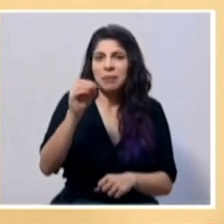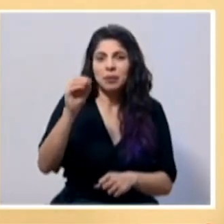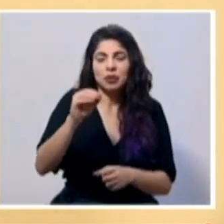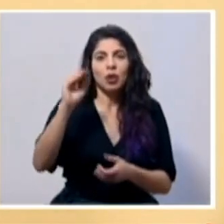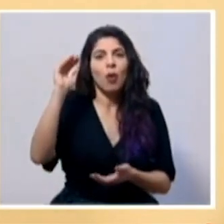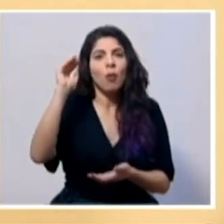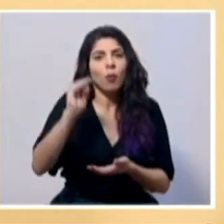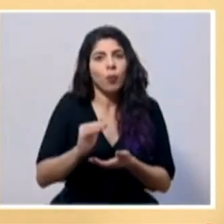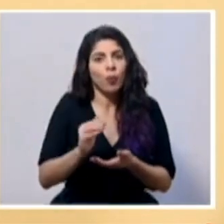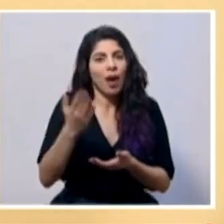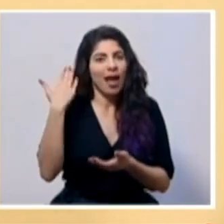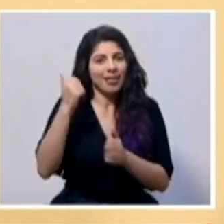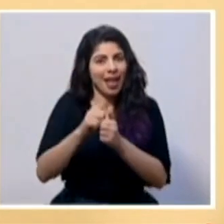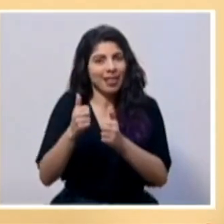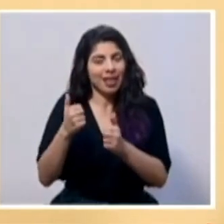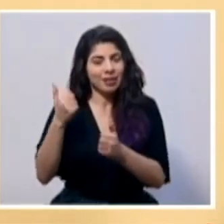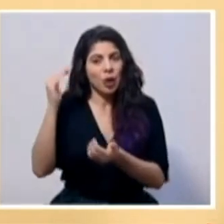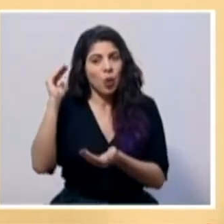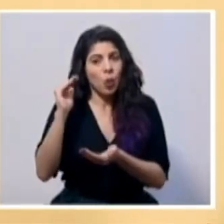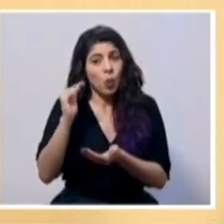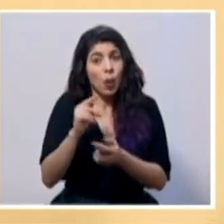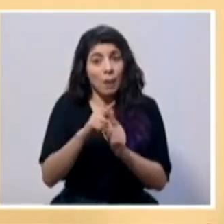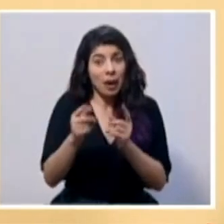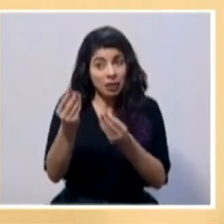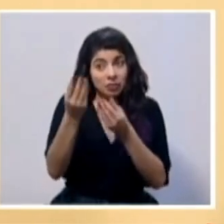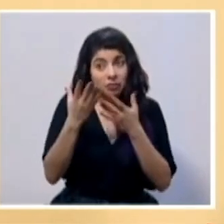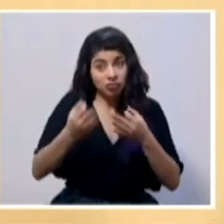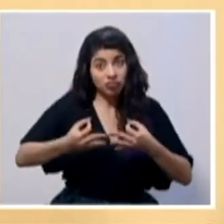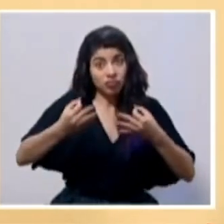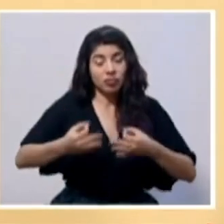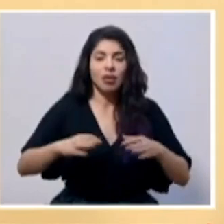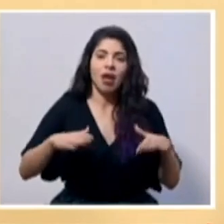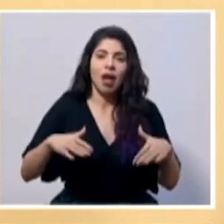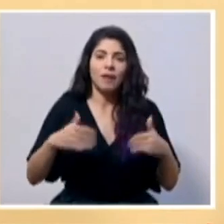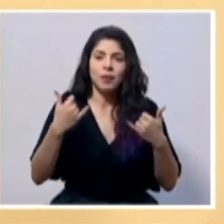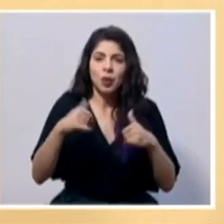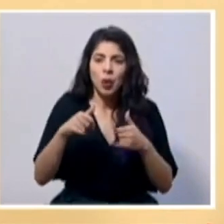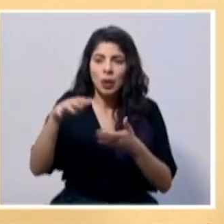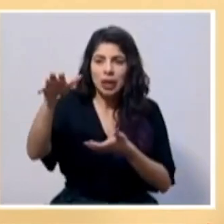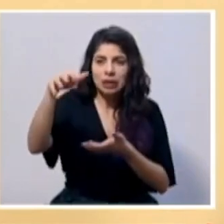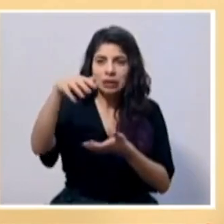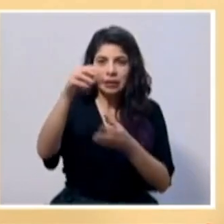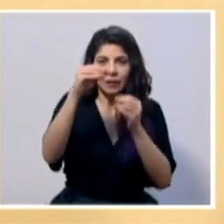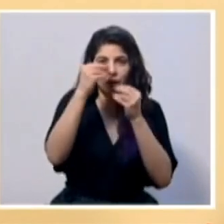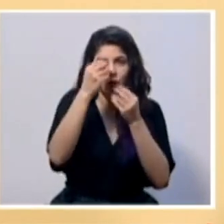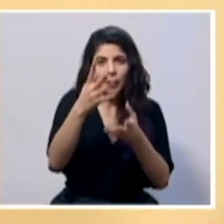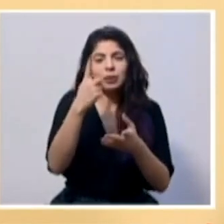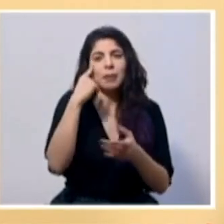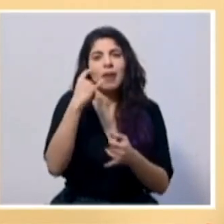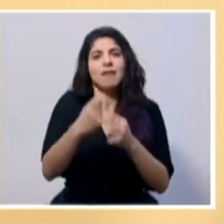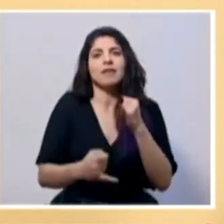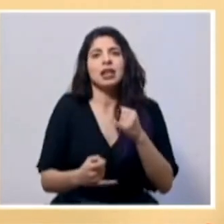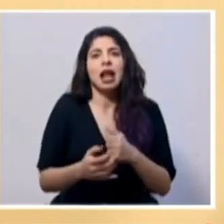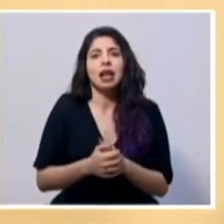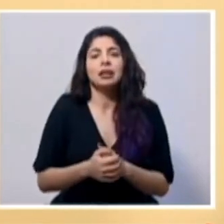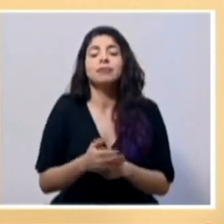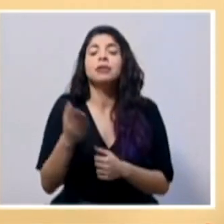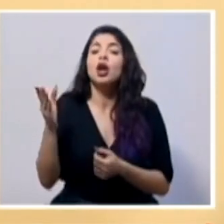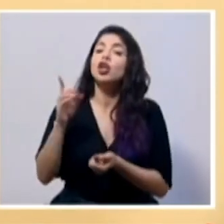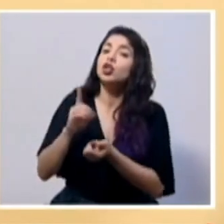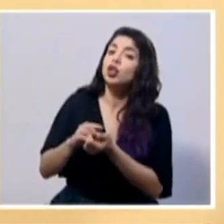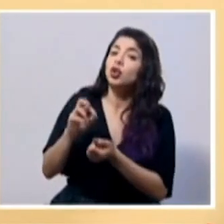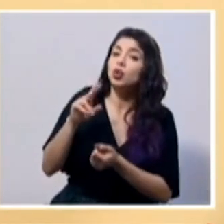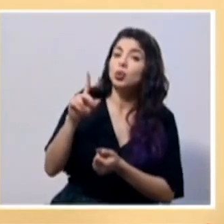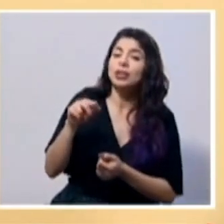20-30% lo que se tenía rezagado, pero todavía no hay datos. Estamos todavía tratando de consolidar la información para tener ya el dato final. Muchísimas. Doctor Ruiz,